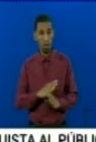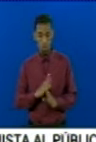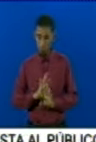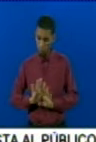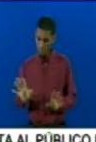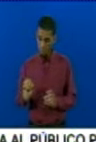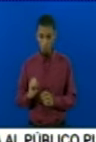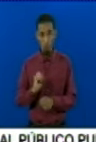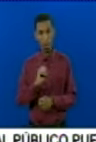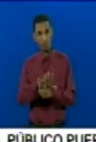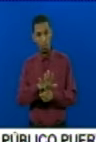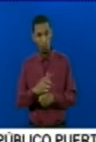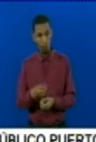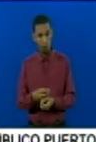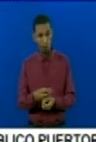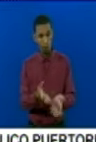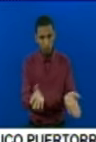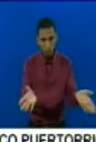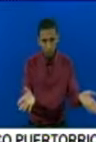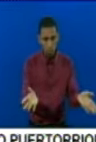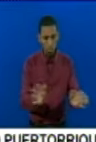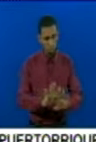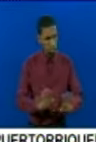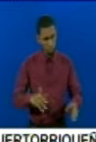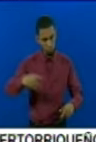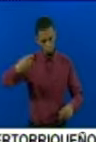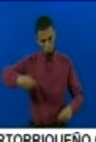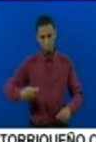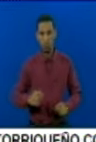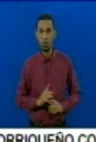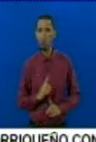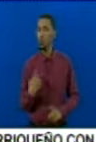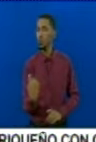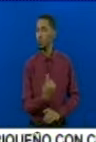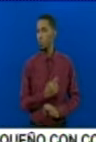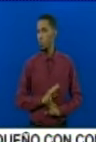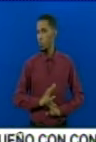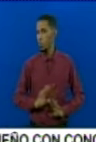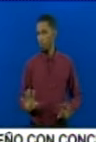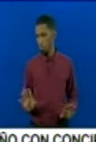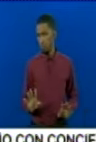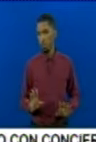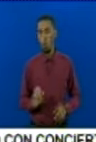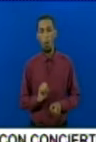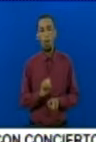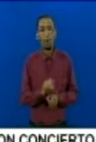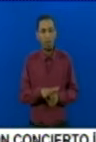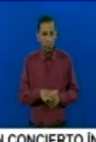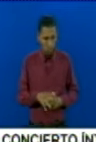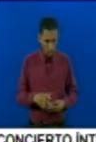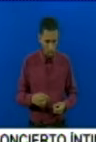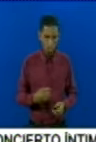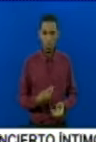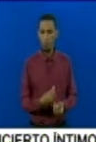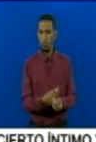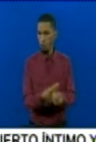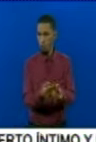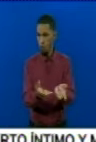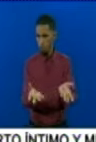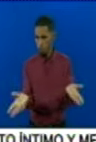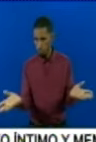y las decisiones que fueron adoptadas, ya se tomó la decisión de iniciar todo el proceso de